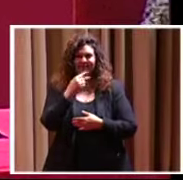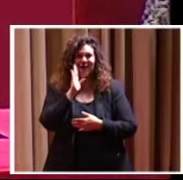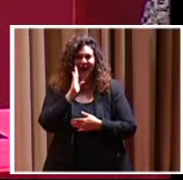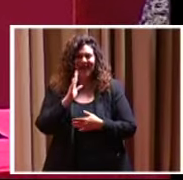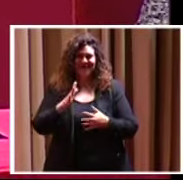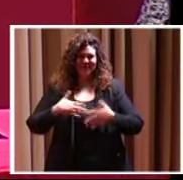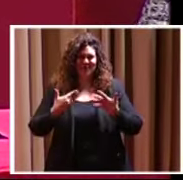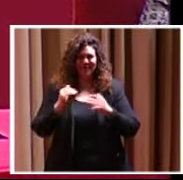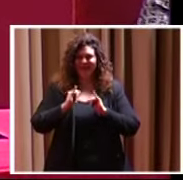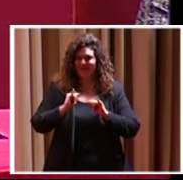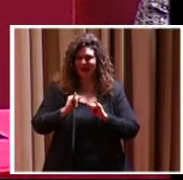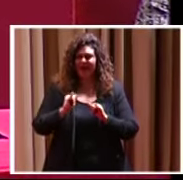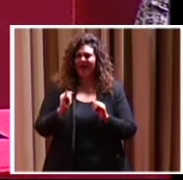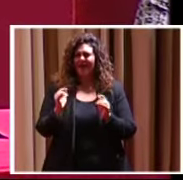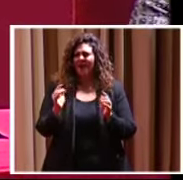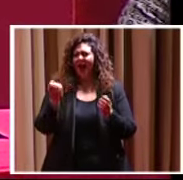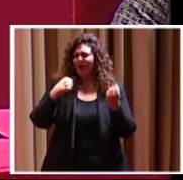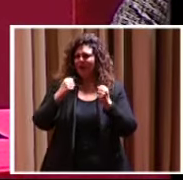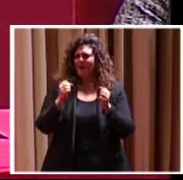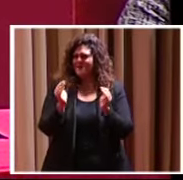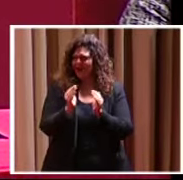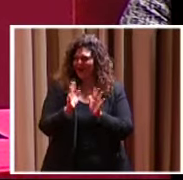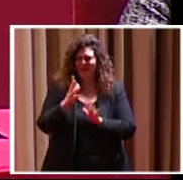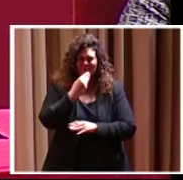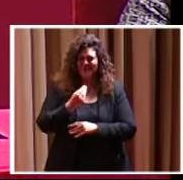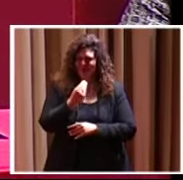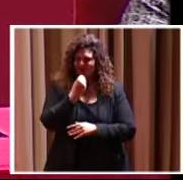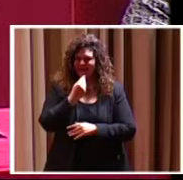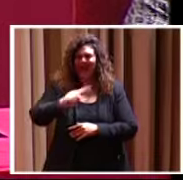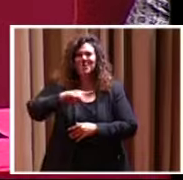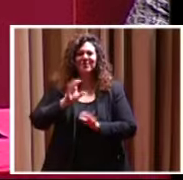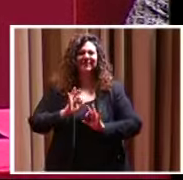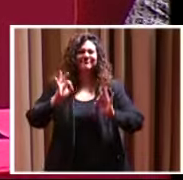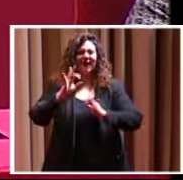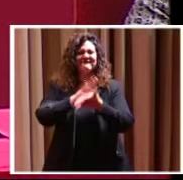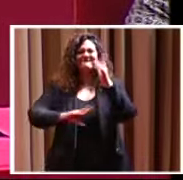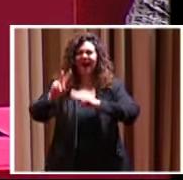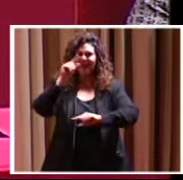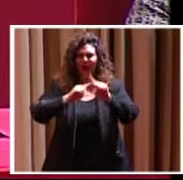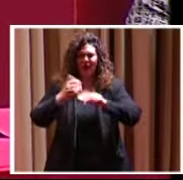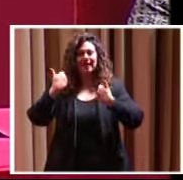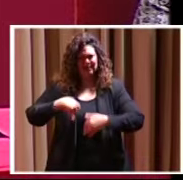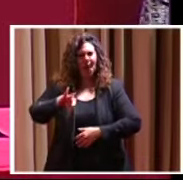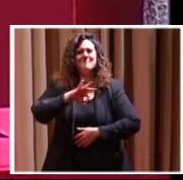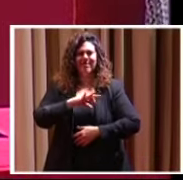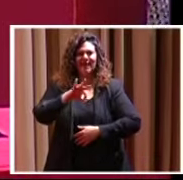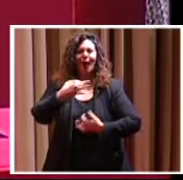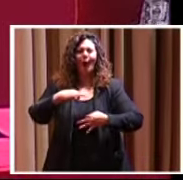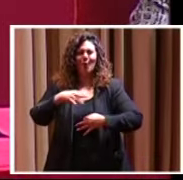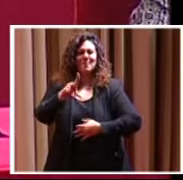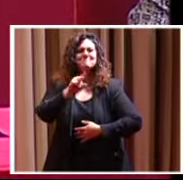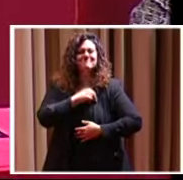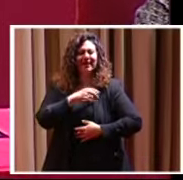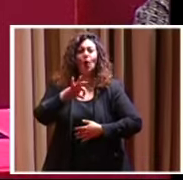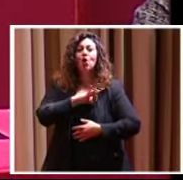pequeña pero preciosa actuación de nuestra distinguida bailaora. Ya medalla de oro al mérito,